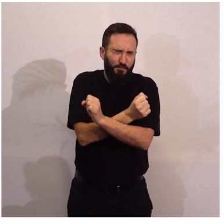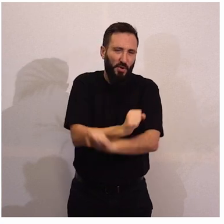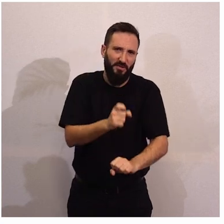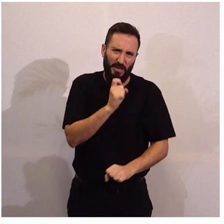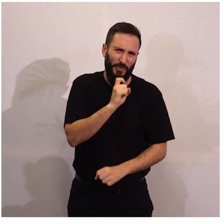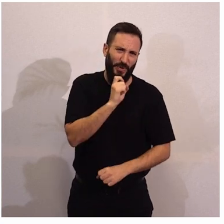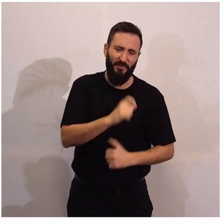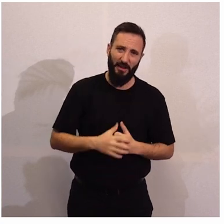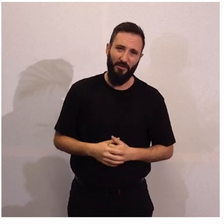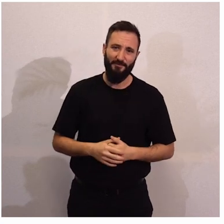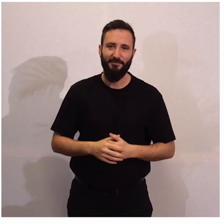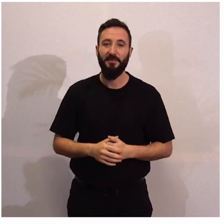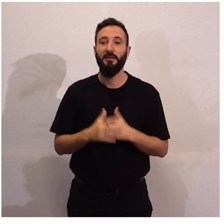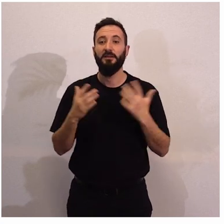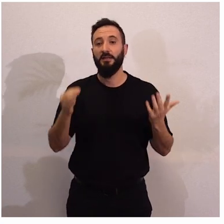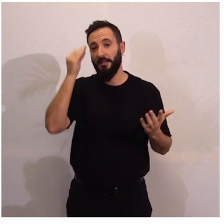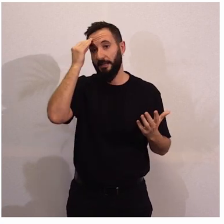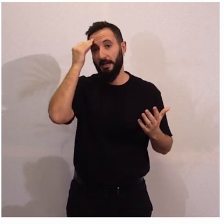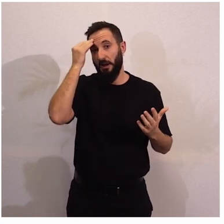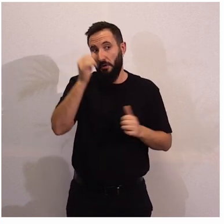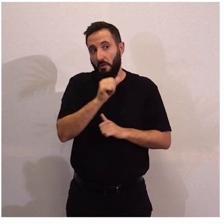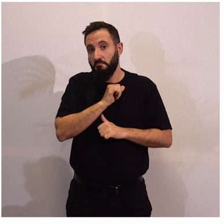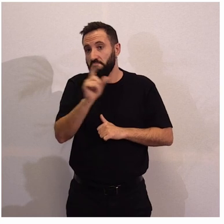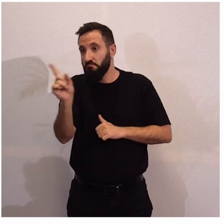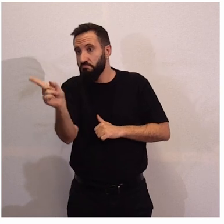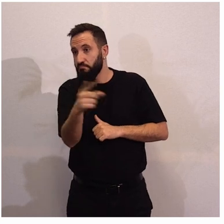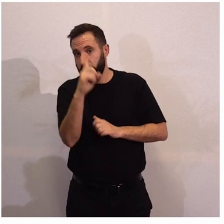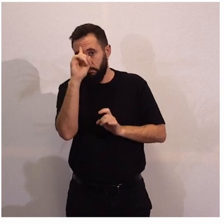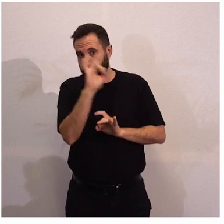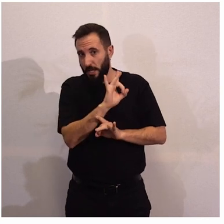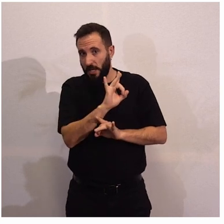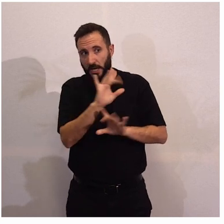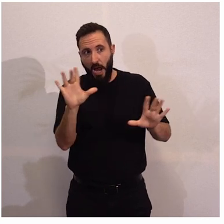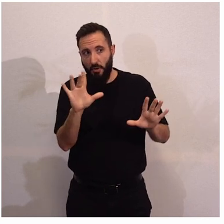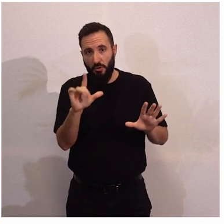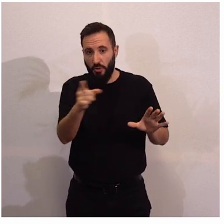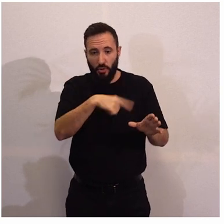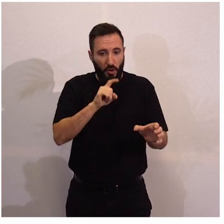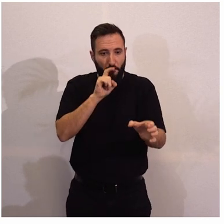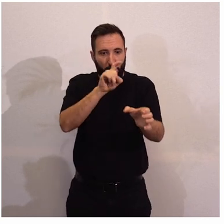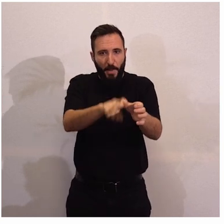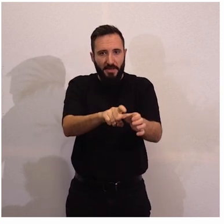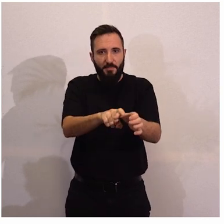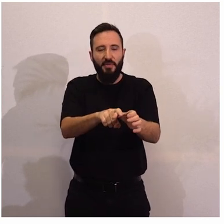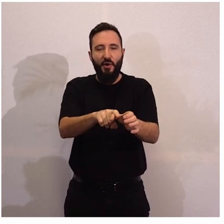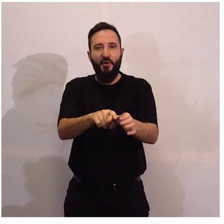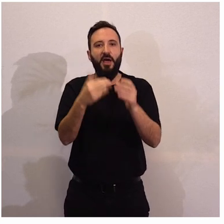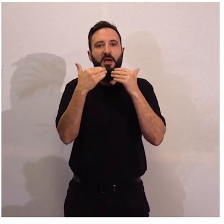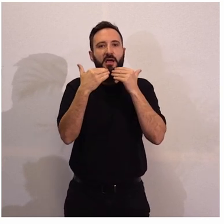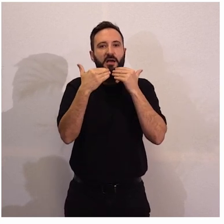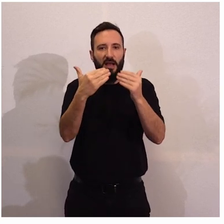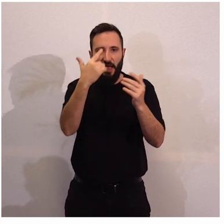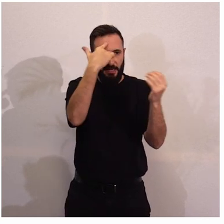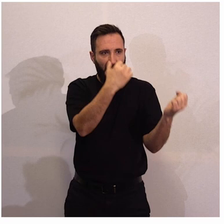que, y yo creo que lo tenemos muy claro, ¿no? La participación que hacemos a través de todas